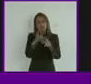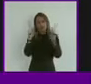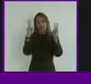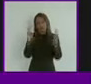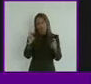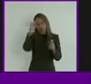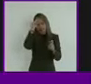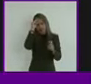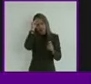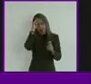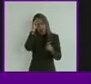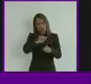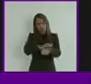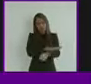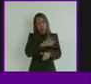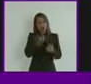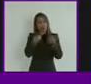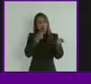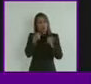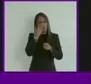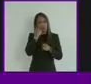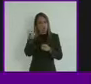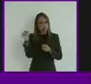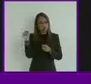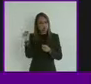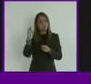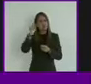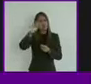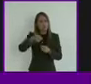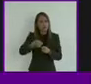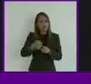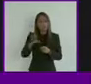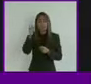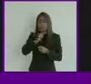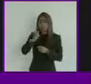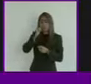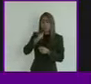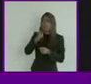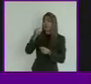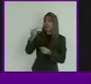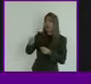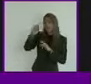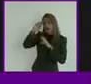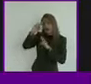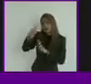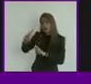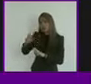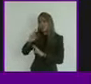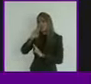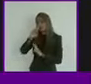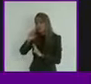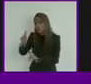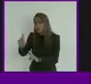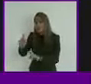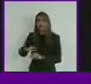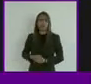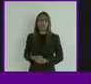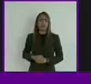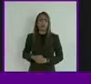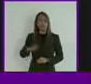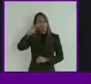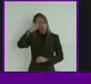de error, ¿no? Pero la idea siempre va a ser que nosotros nos dirijamos a ustedes con respeto, ¿sí me explicó? Que éticamente